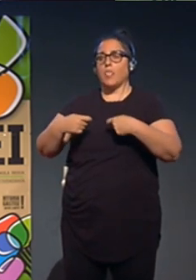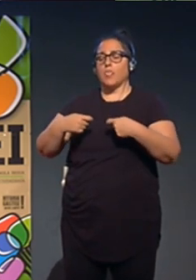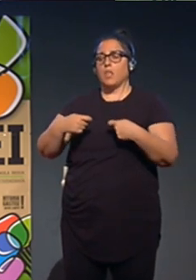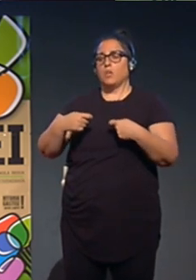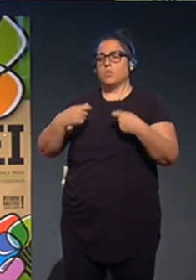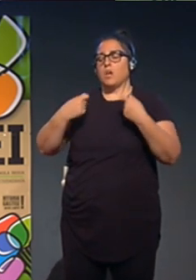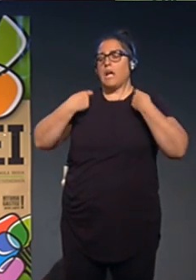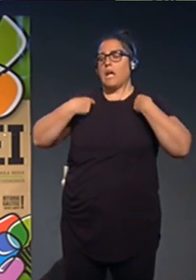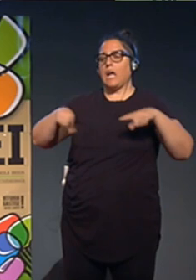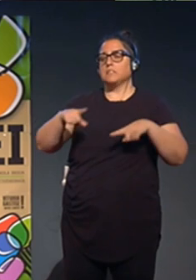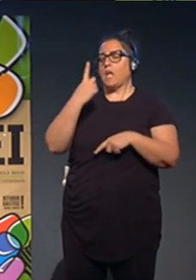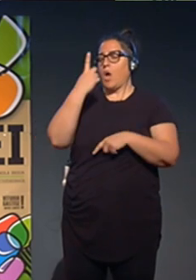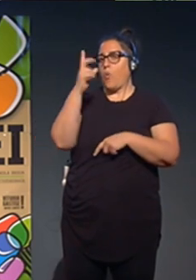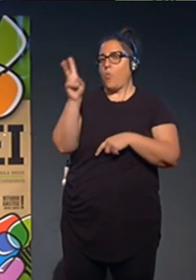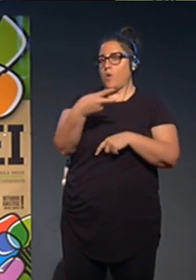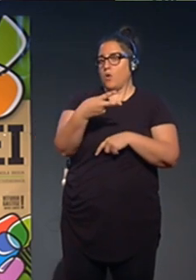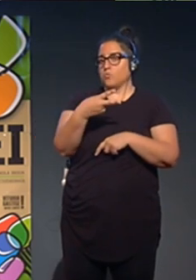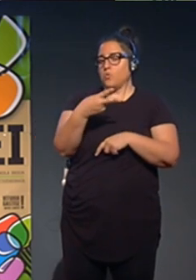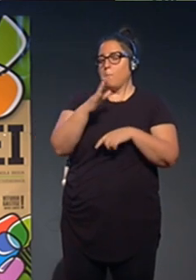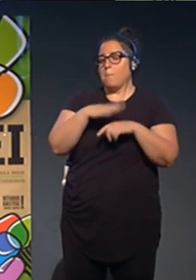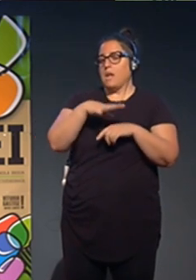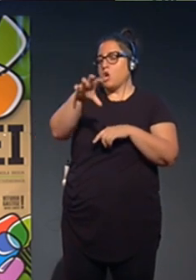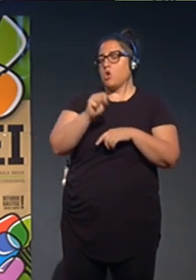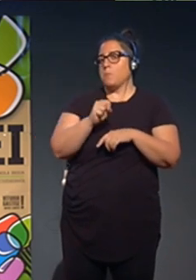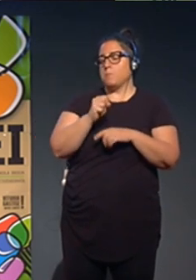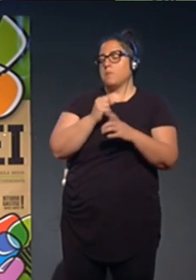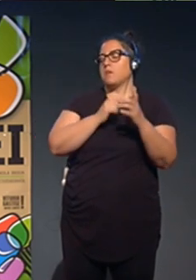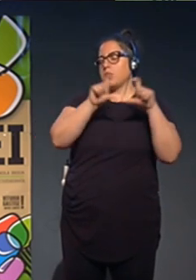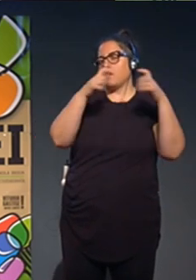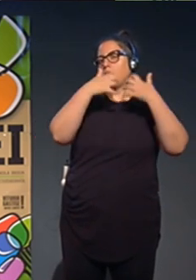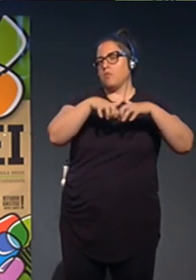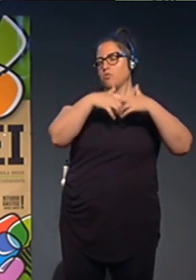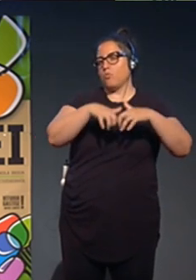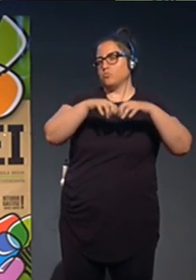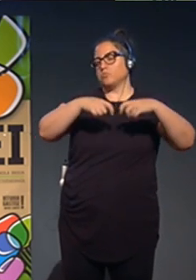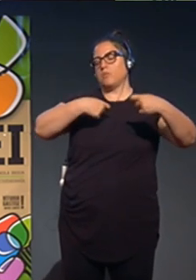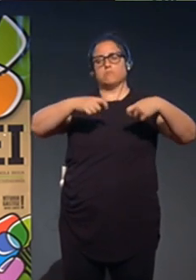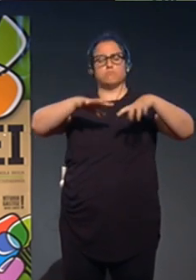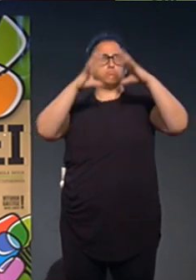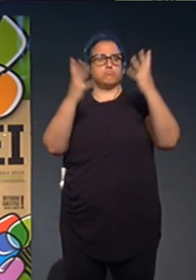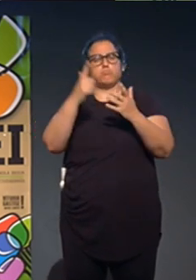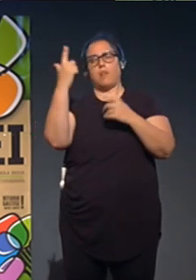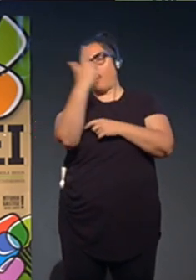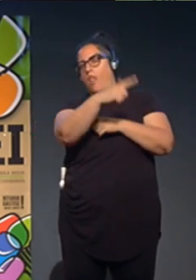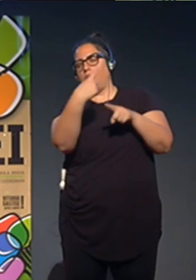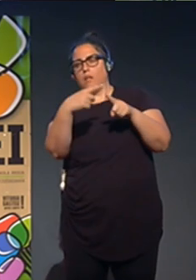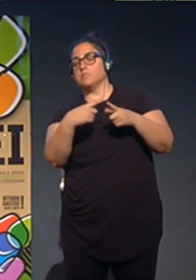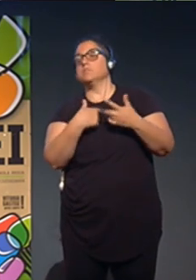producir en comprar un producto de esa agroindustria globalizada que viene de miles de kilómetros de